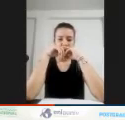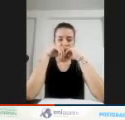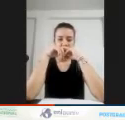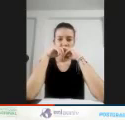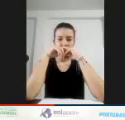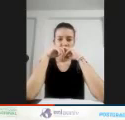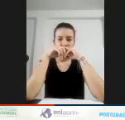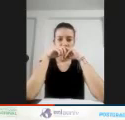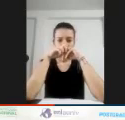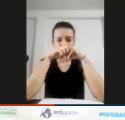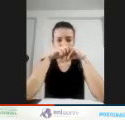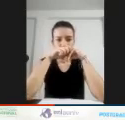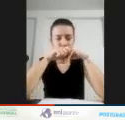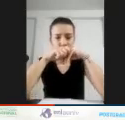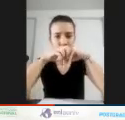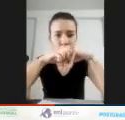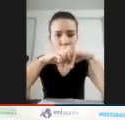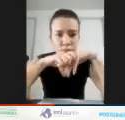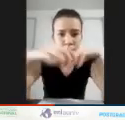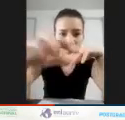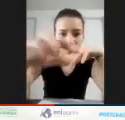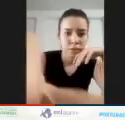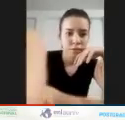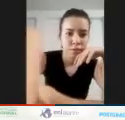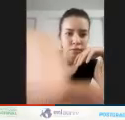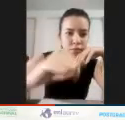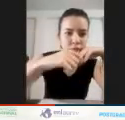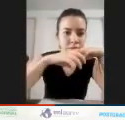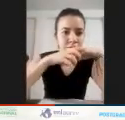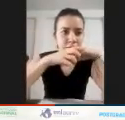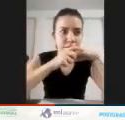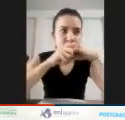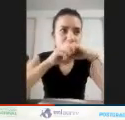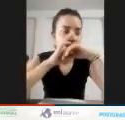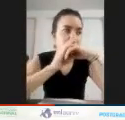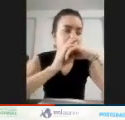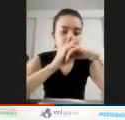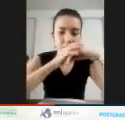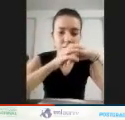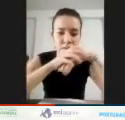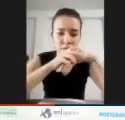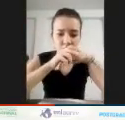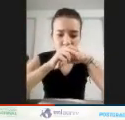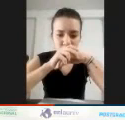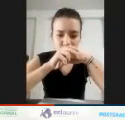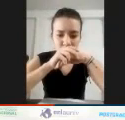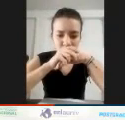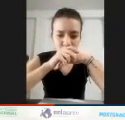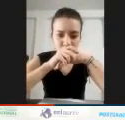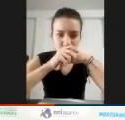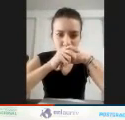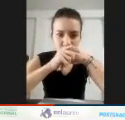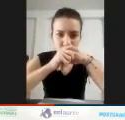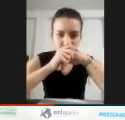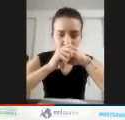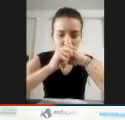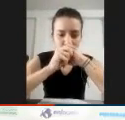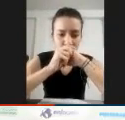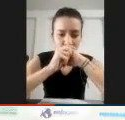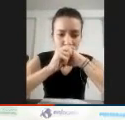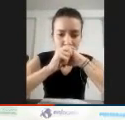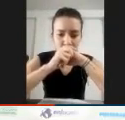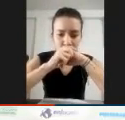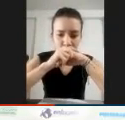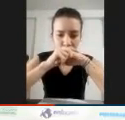No, pero ahorita no, doctor. Yo. Entonces vamos a desconectar el micrófono. Wilger, disculpe la sugerencia de manera de